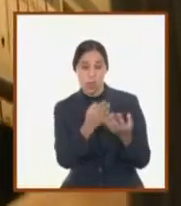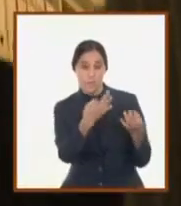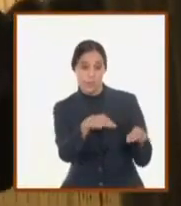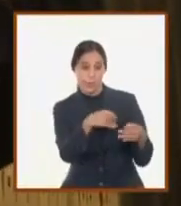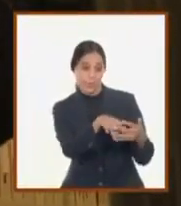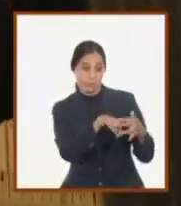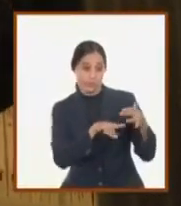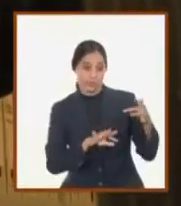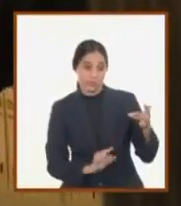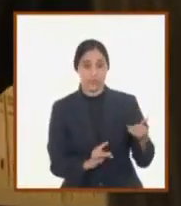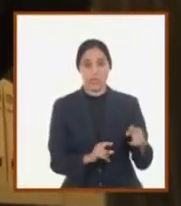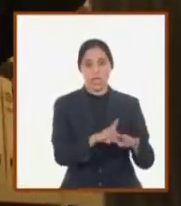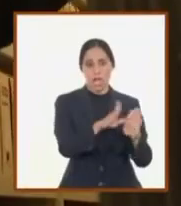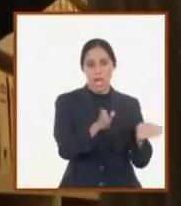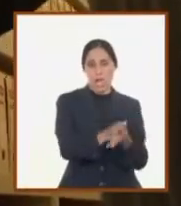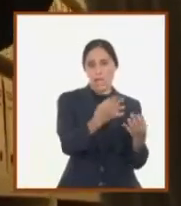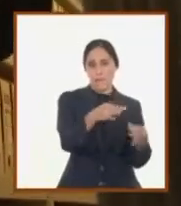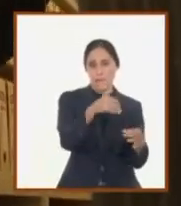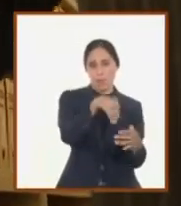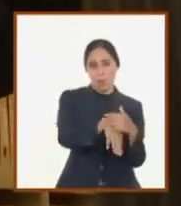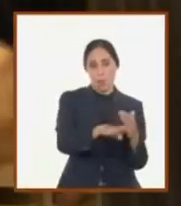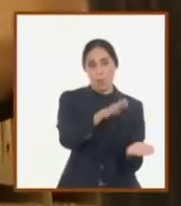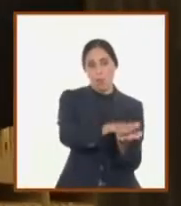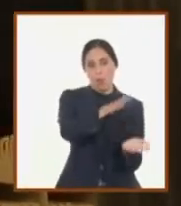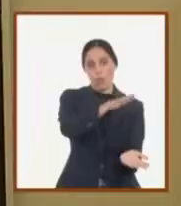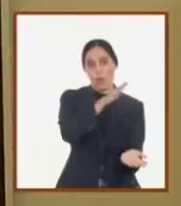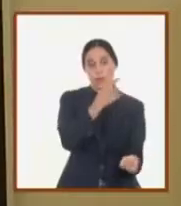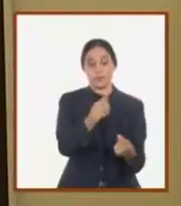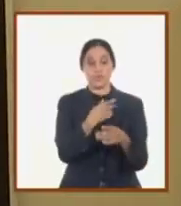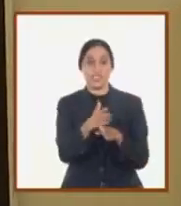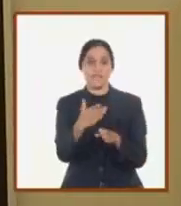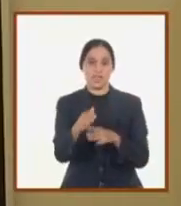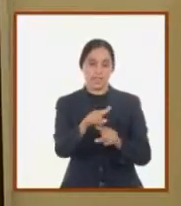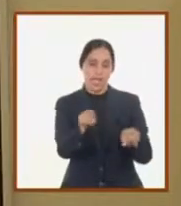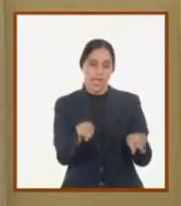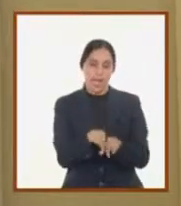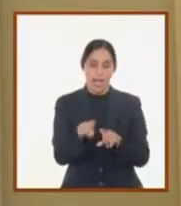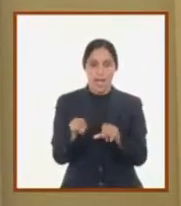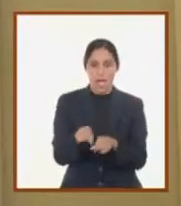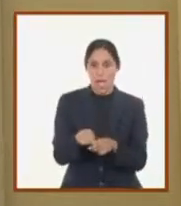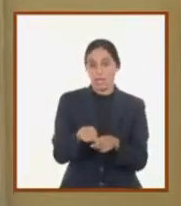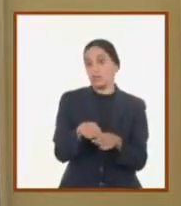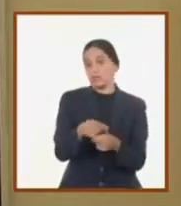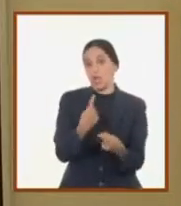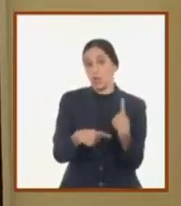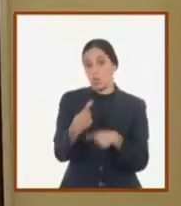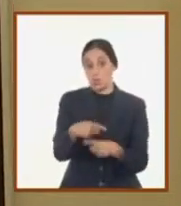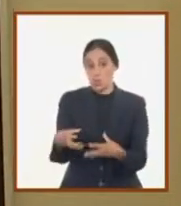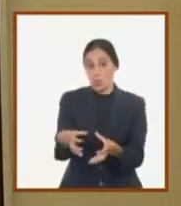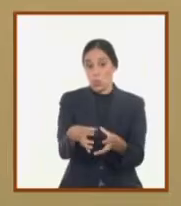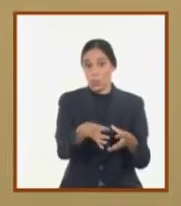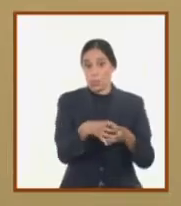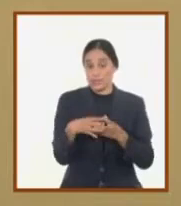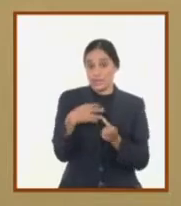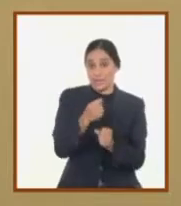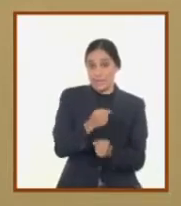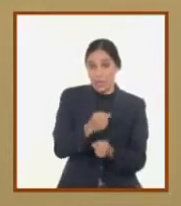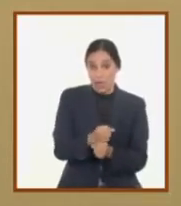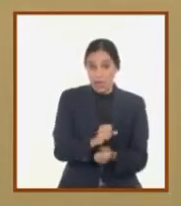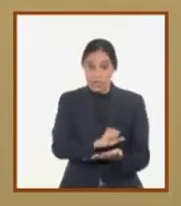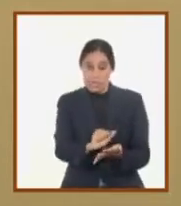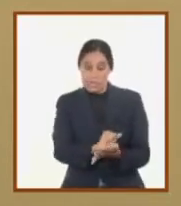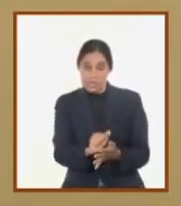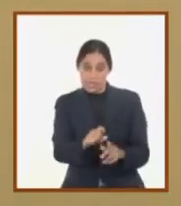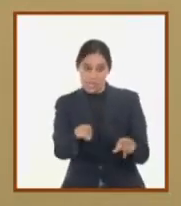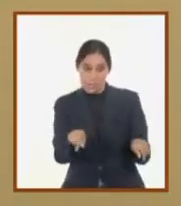Bueno pues hay diferentes áreas decir en el área de archivo se divide en diferentes grupos de trabajo est el área de los servicios que es